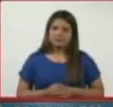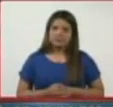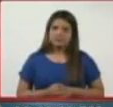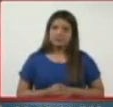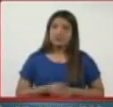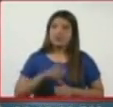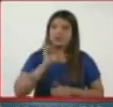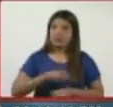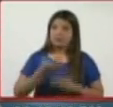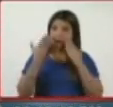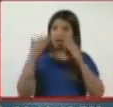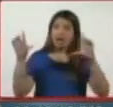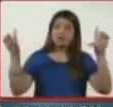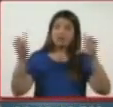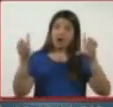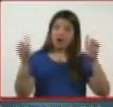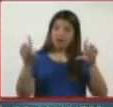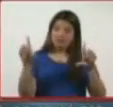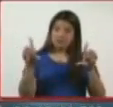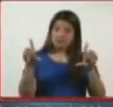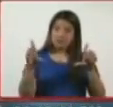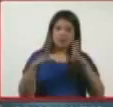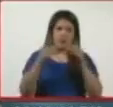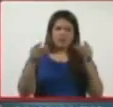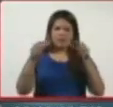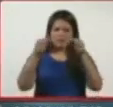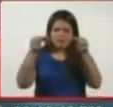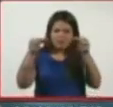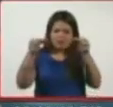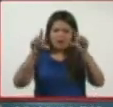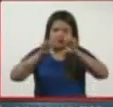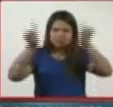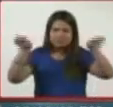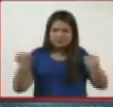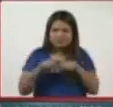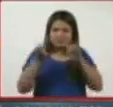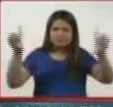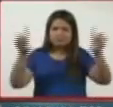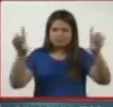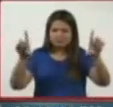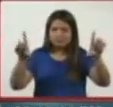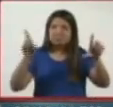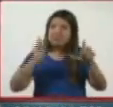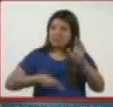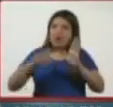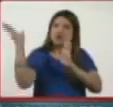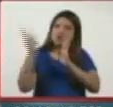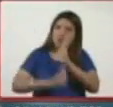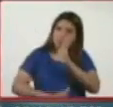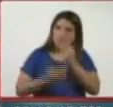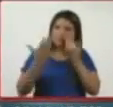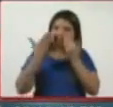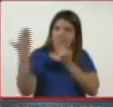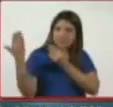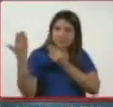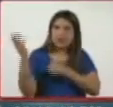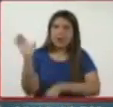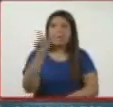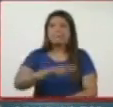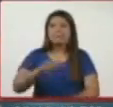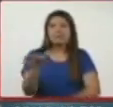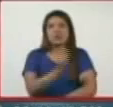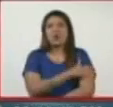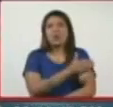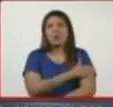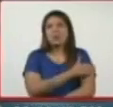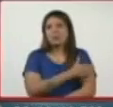también televisores y plasmas que forman parte del mobiliario de las oficinas fueron robados por estos opositores con